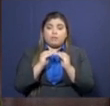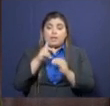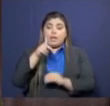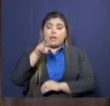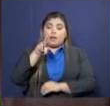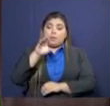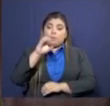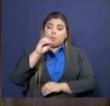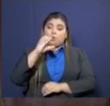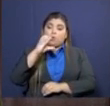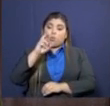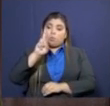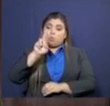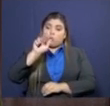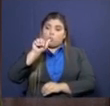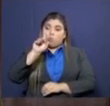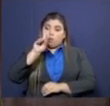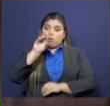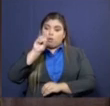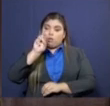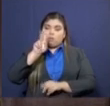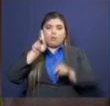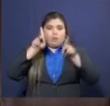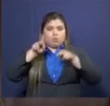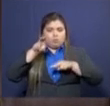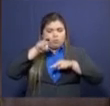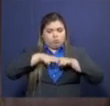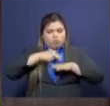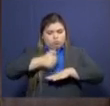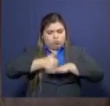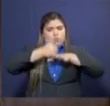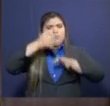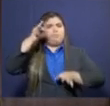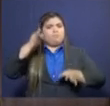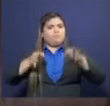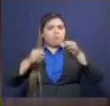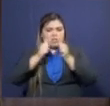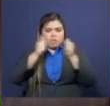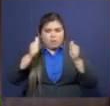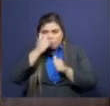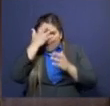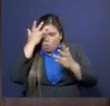Procurador General de la Nación, sin trauma.